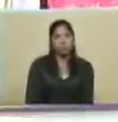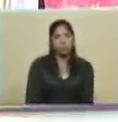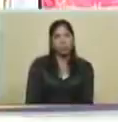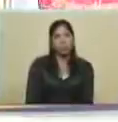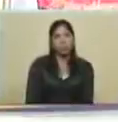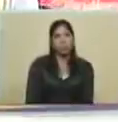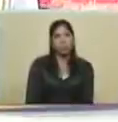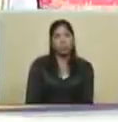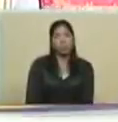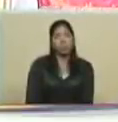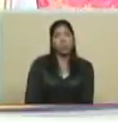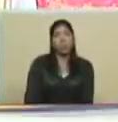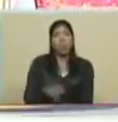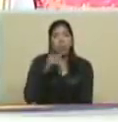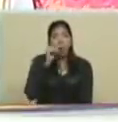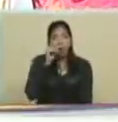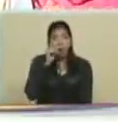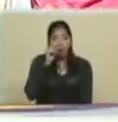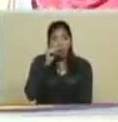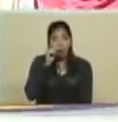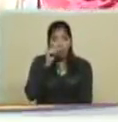El doctor Jorge Rodríguez